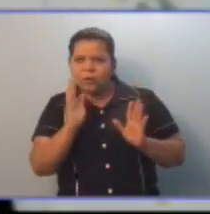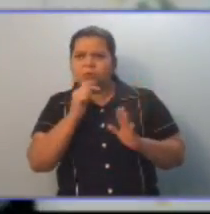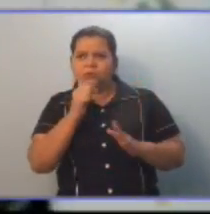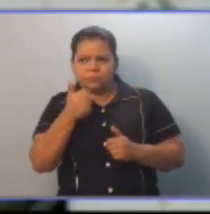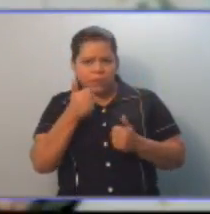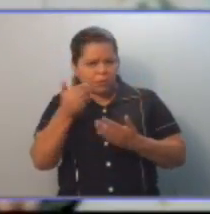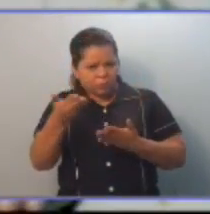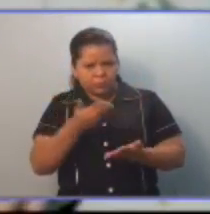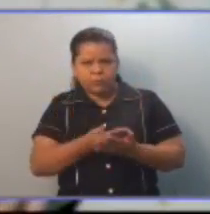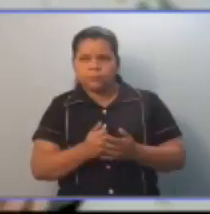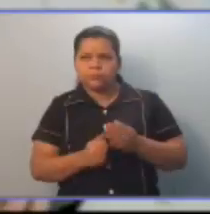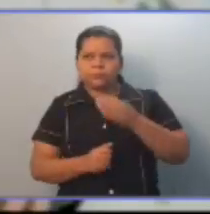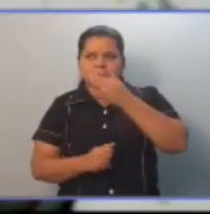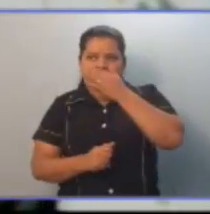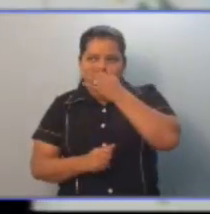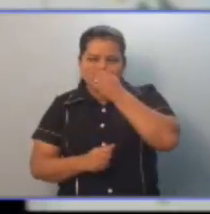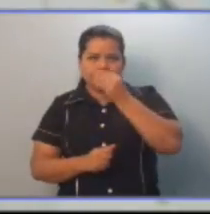planteada.